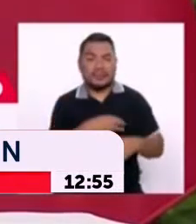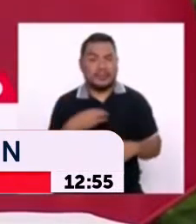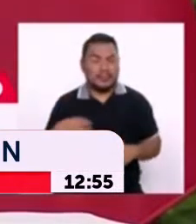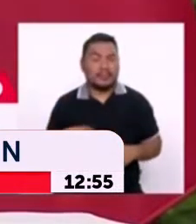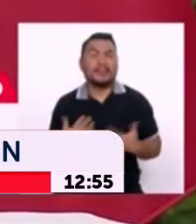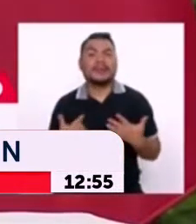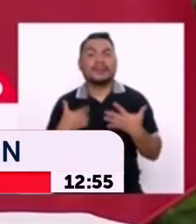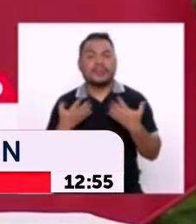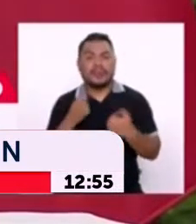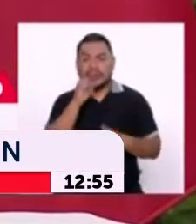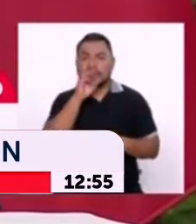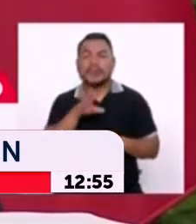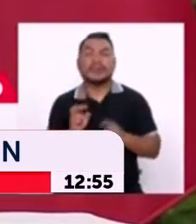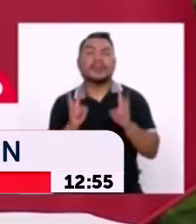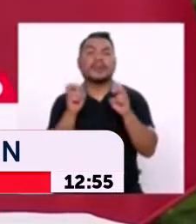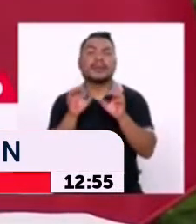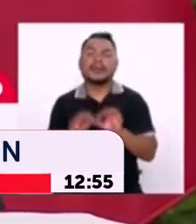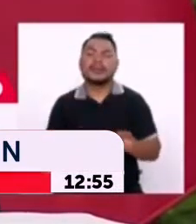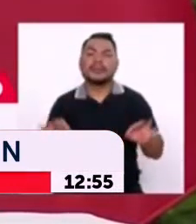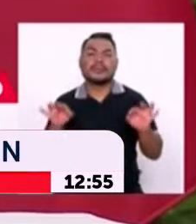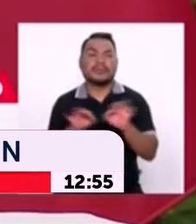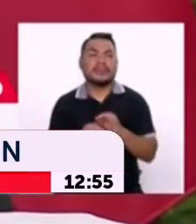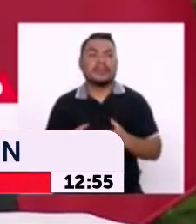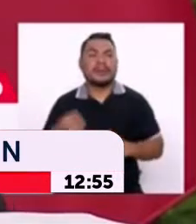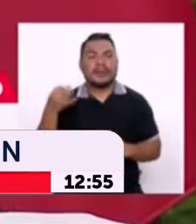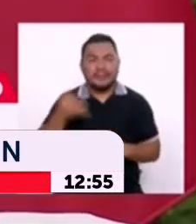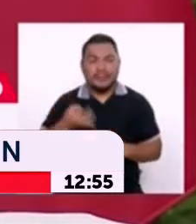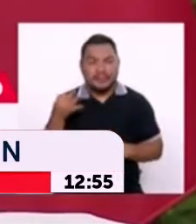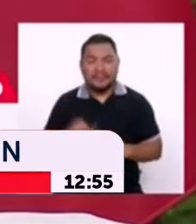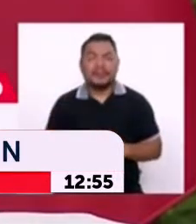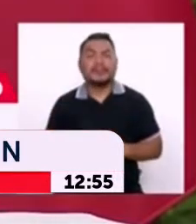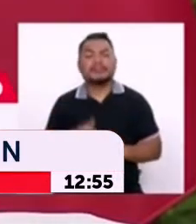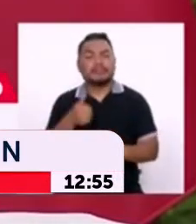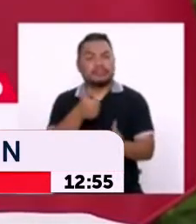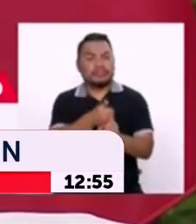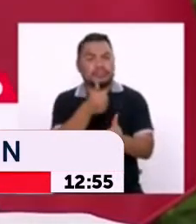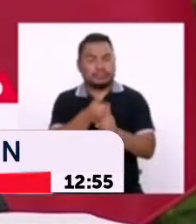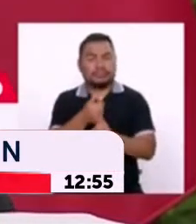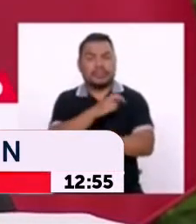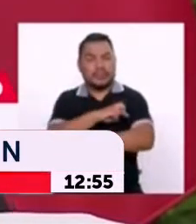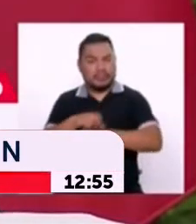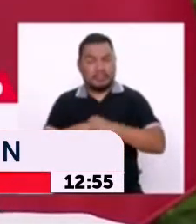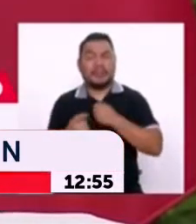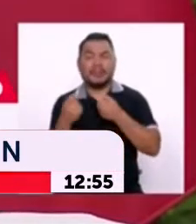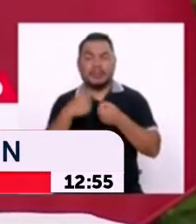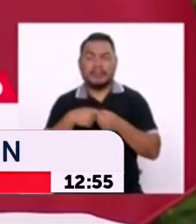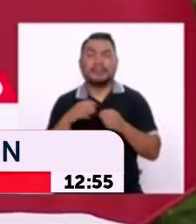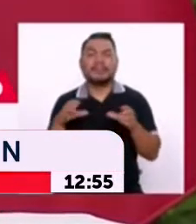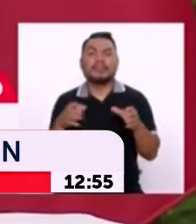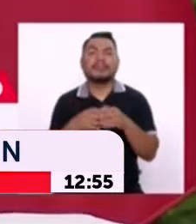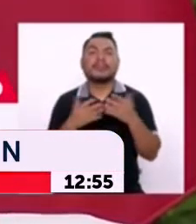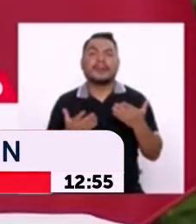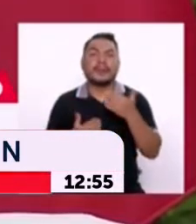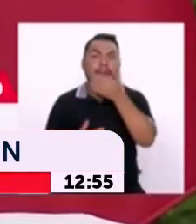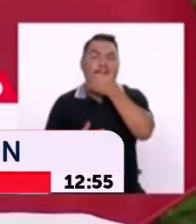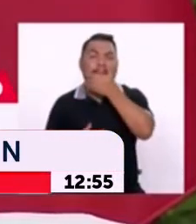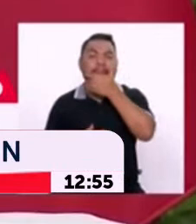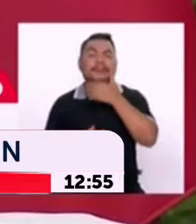yo quería mencionar un tema que es clave para la eficiencia, la meritocracia, que forman parte